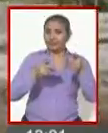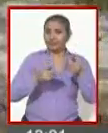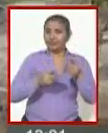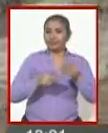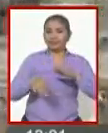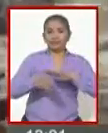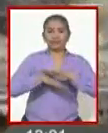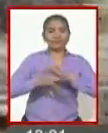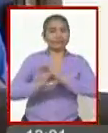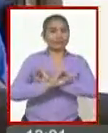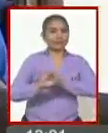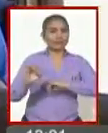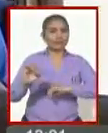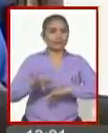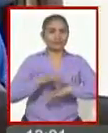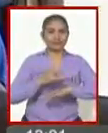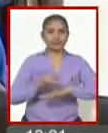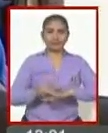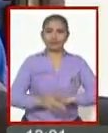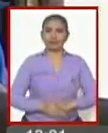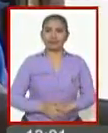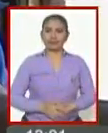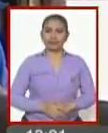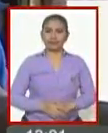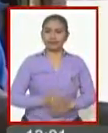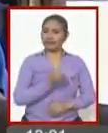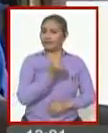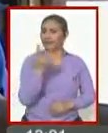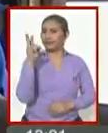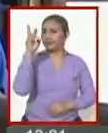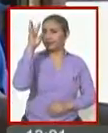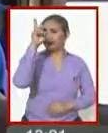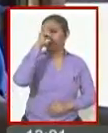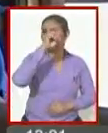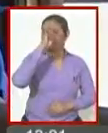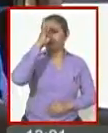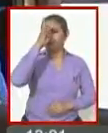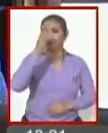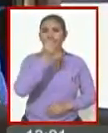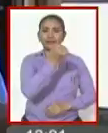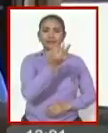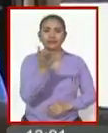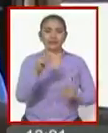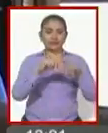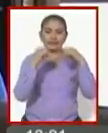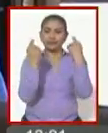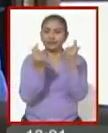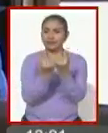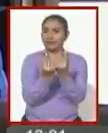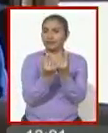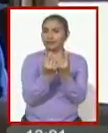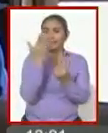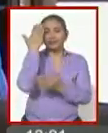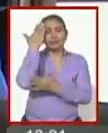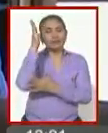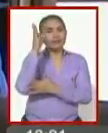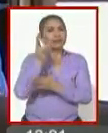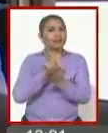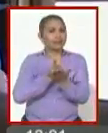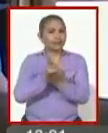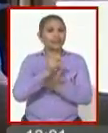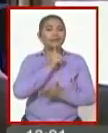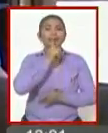infundada creo que estas especulaciones sin sentido por parte de colectivos ciudadanos que ni siquiera se conocen la realidad